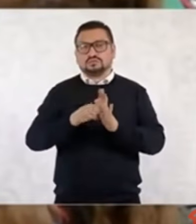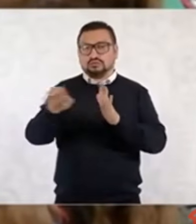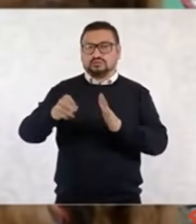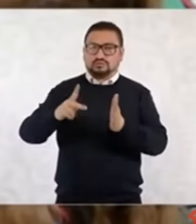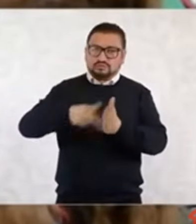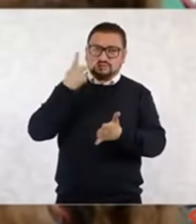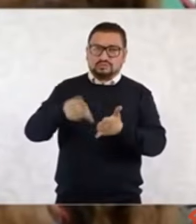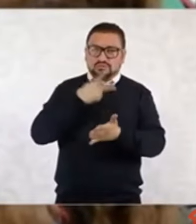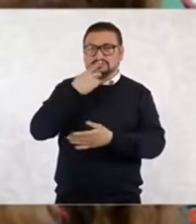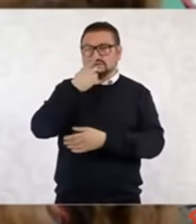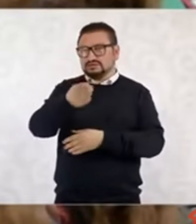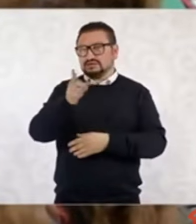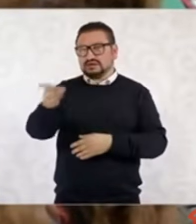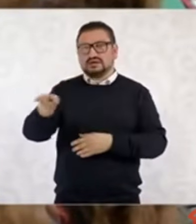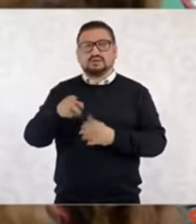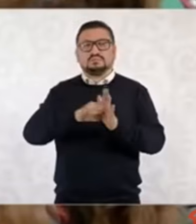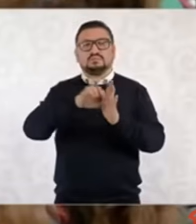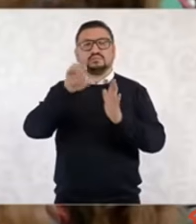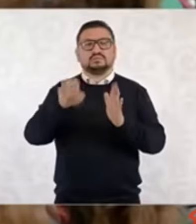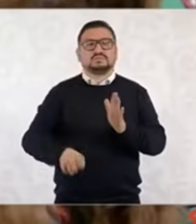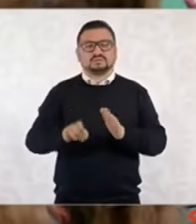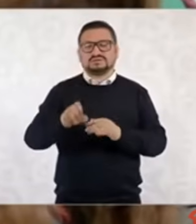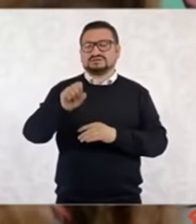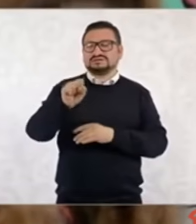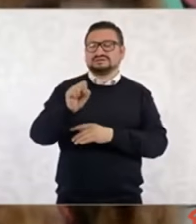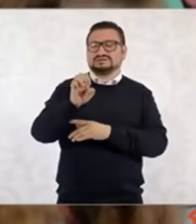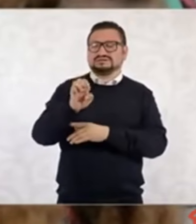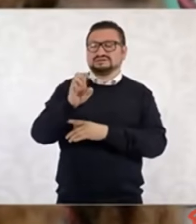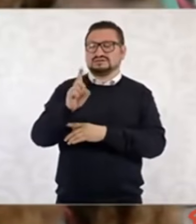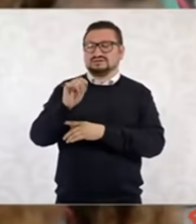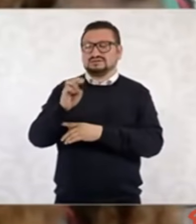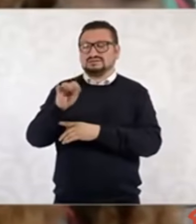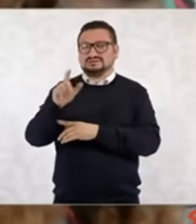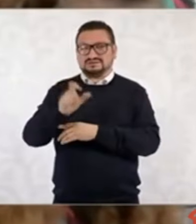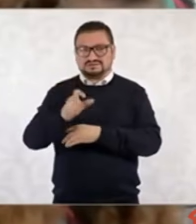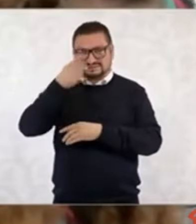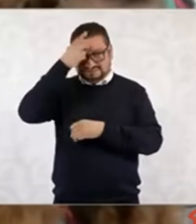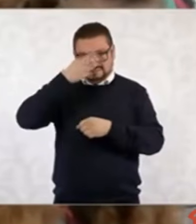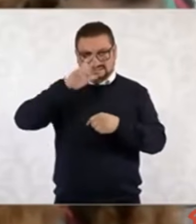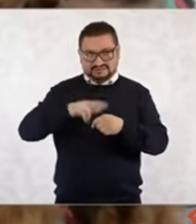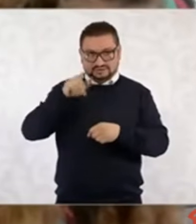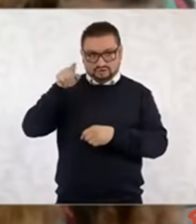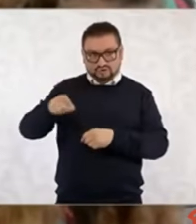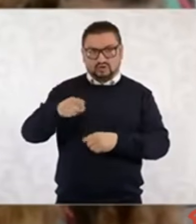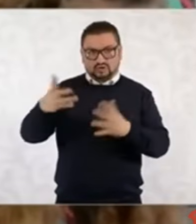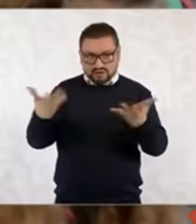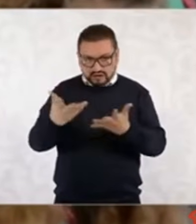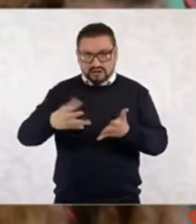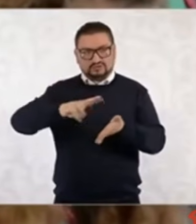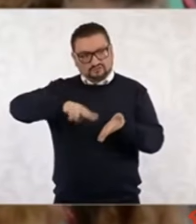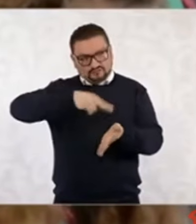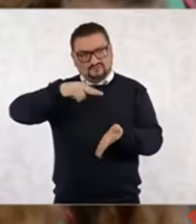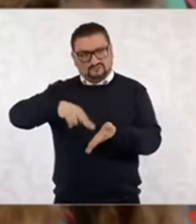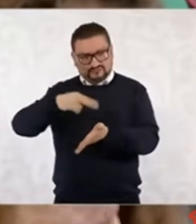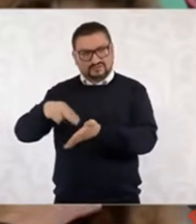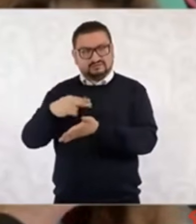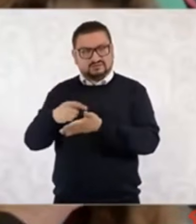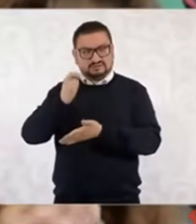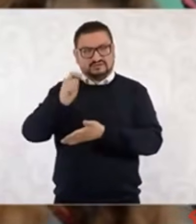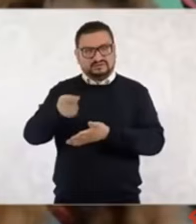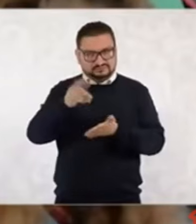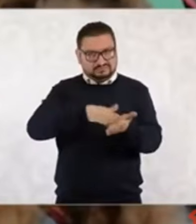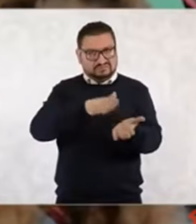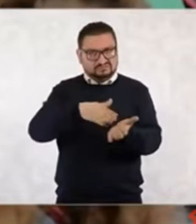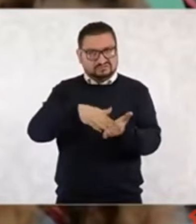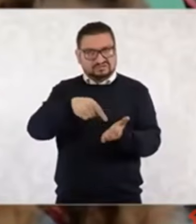repetidas veces que, por ejemplo, el caso de Segalmex, el director había participado y firmado algunos de estos